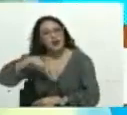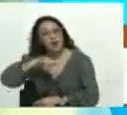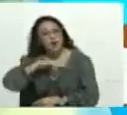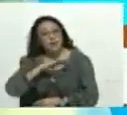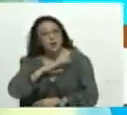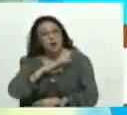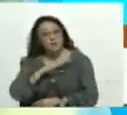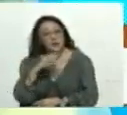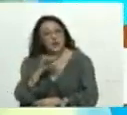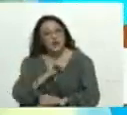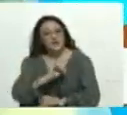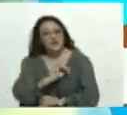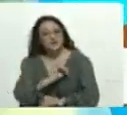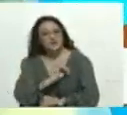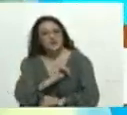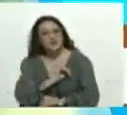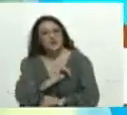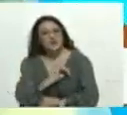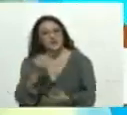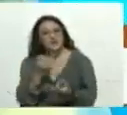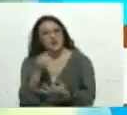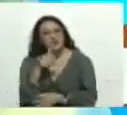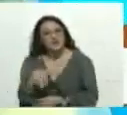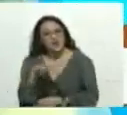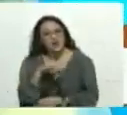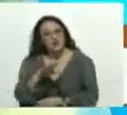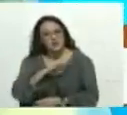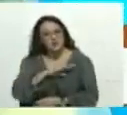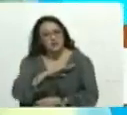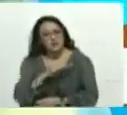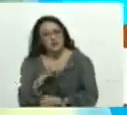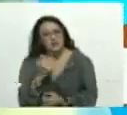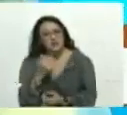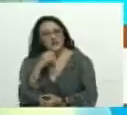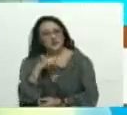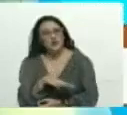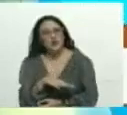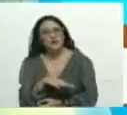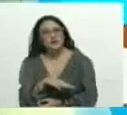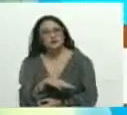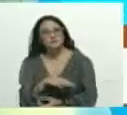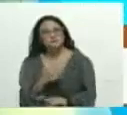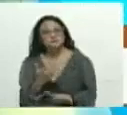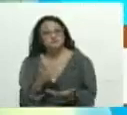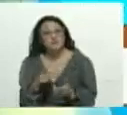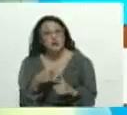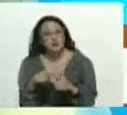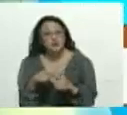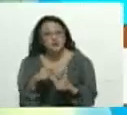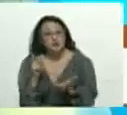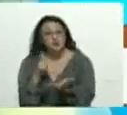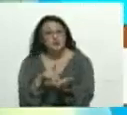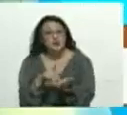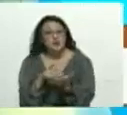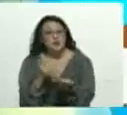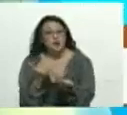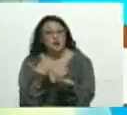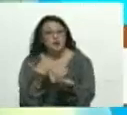desde nuestra certezas como pueblo desde nuestra historia épica entonces compañeros yo les traigo aquí unas